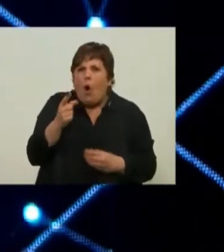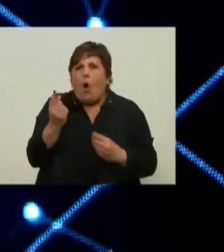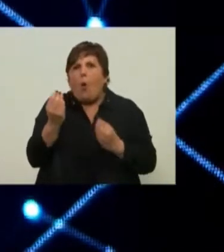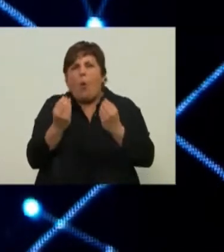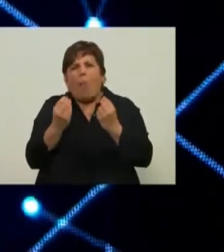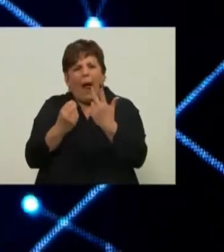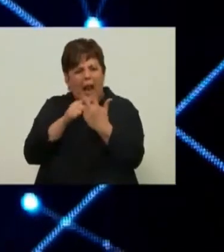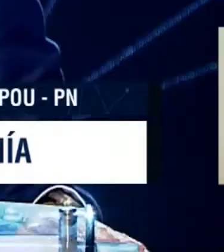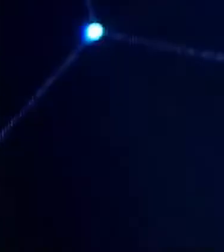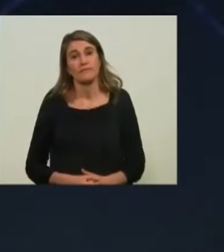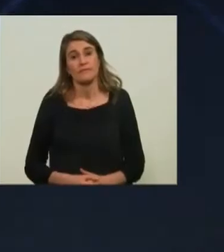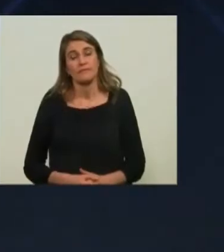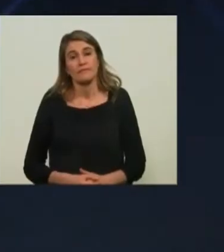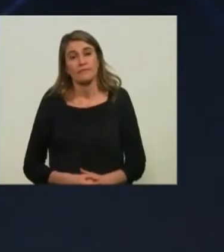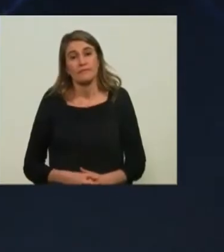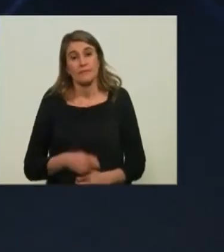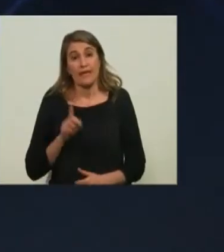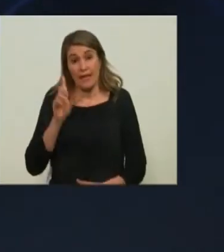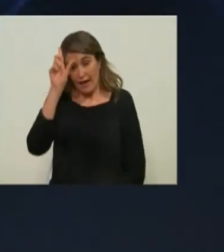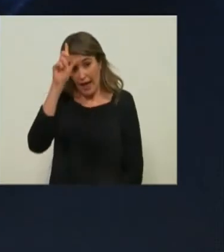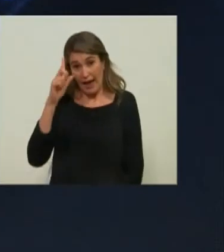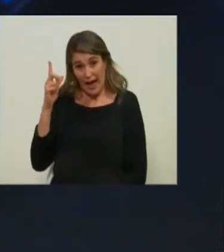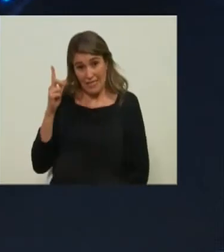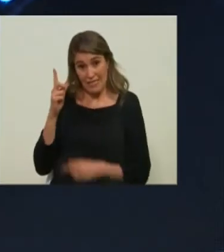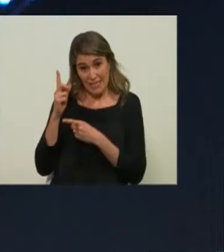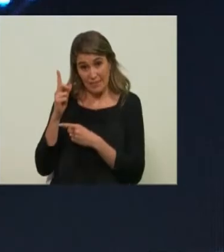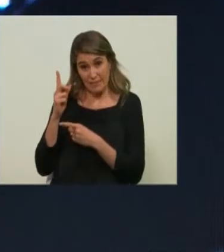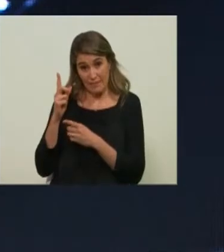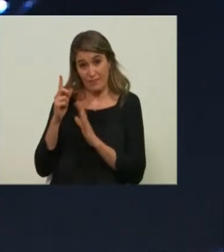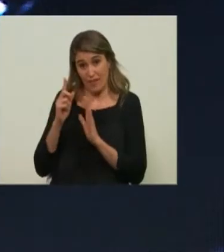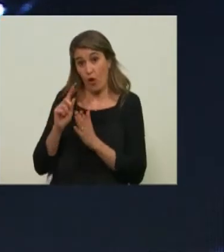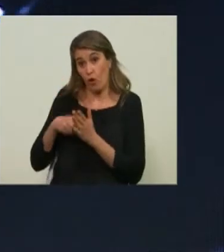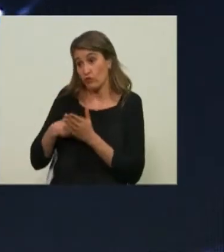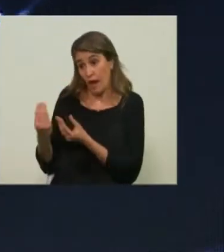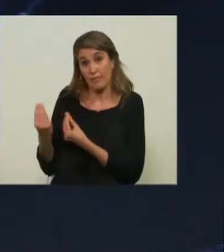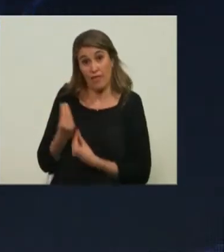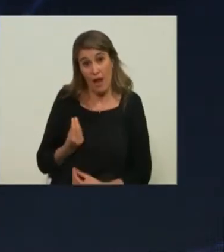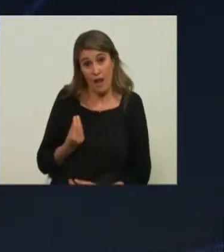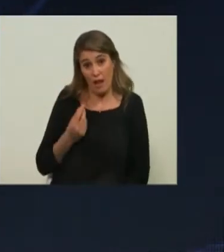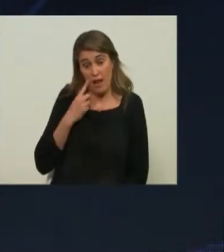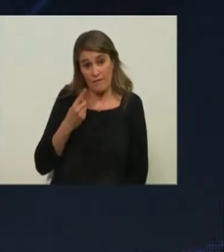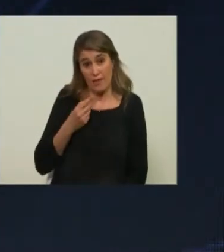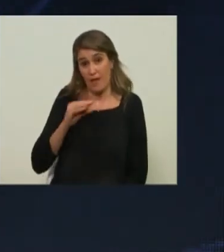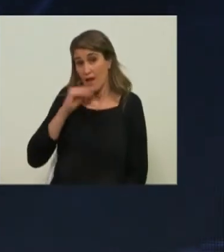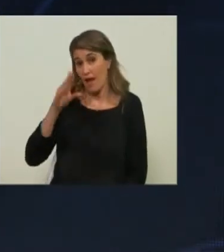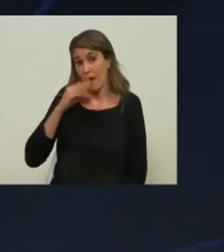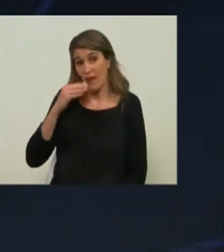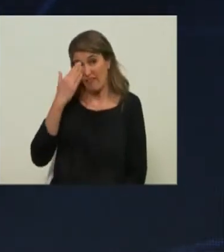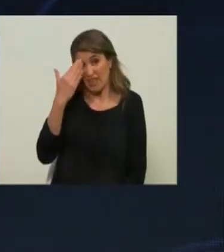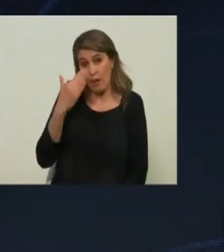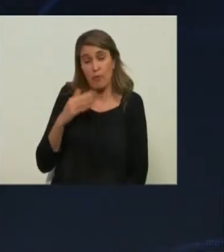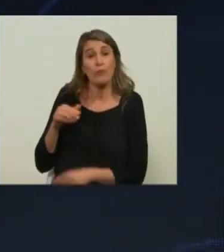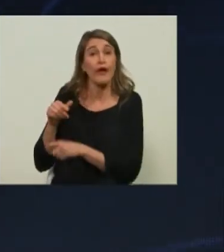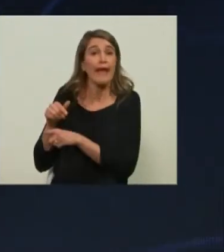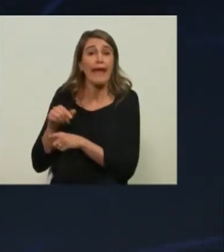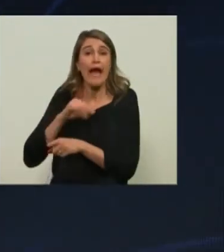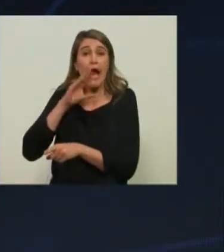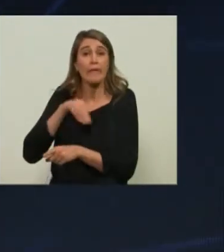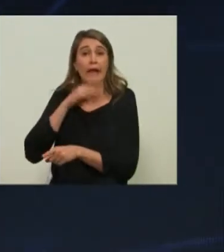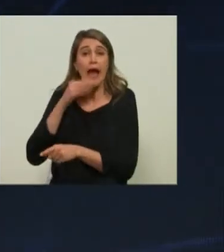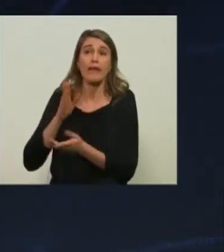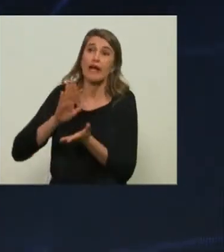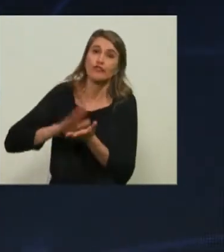los tres Daniel Martínez? Al señor Lacalle lo vamos a tener que contratar como vocero del Frente Amplio, porque se ha pasado